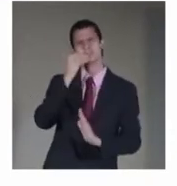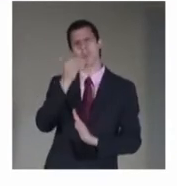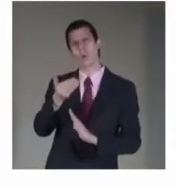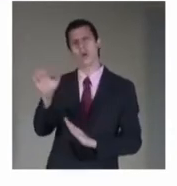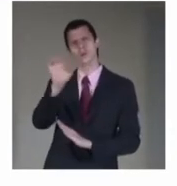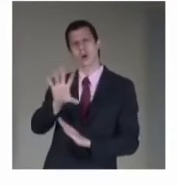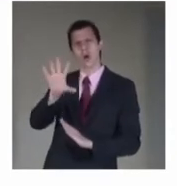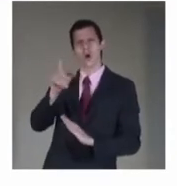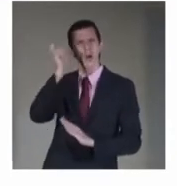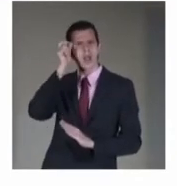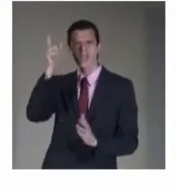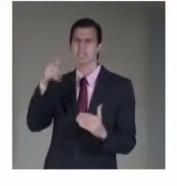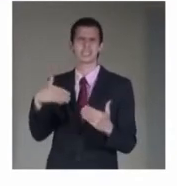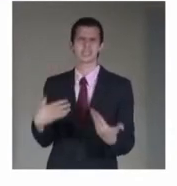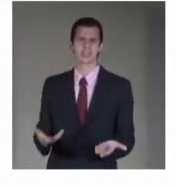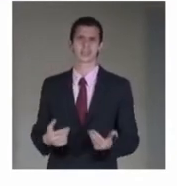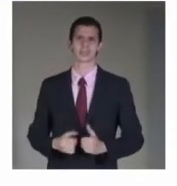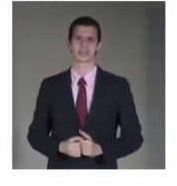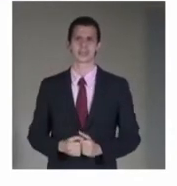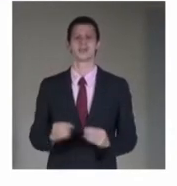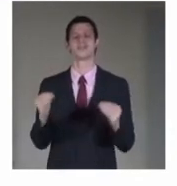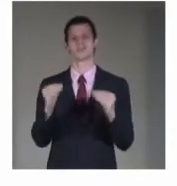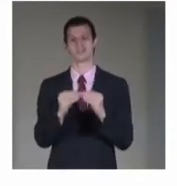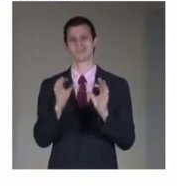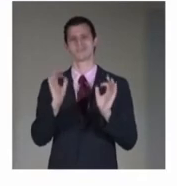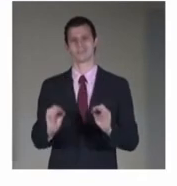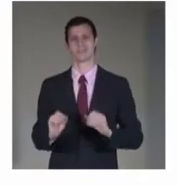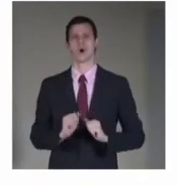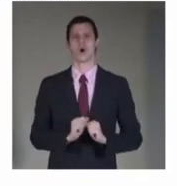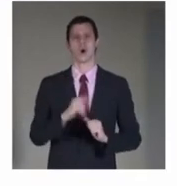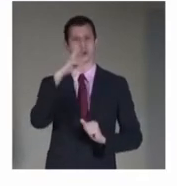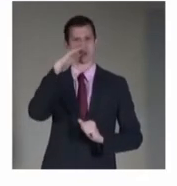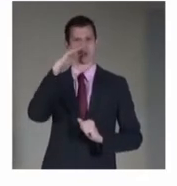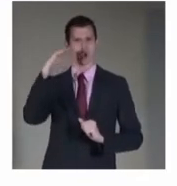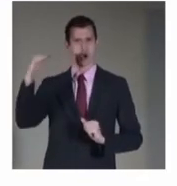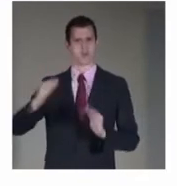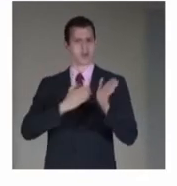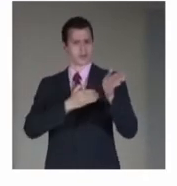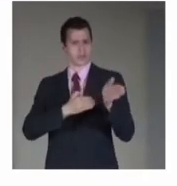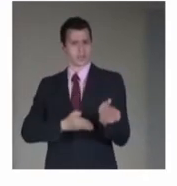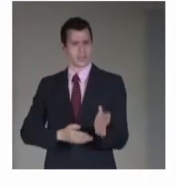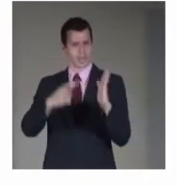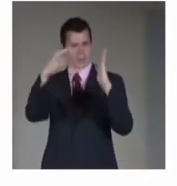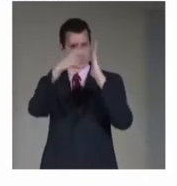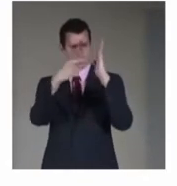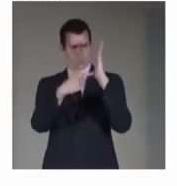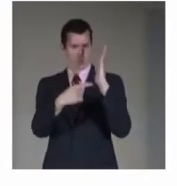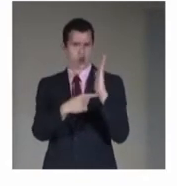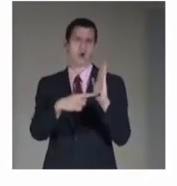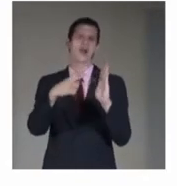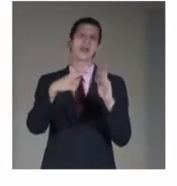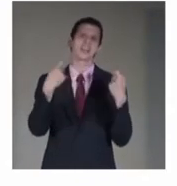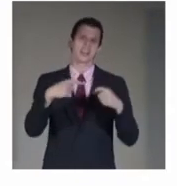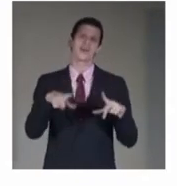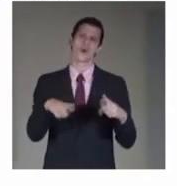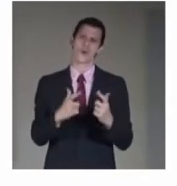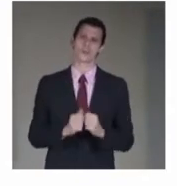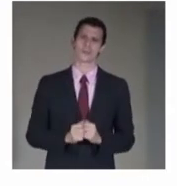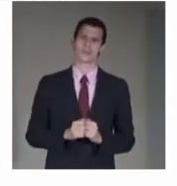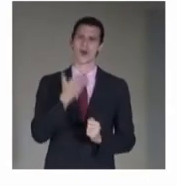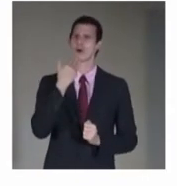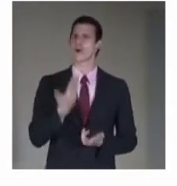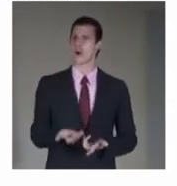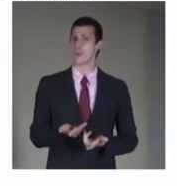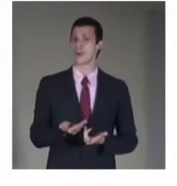por europa liderada por europa de establecer normas para conducta apropiada a través de escuchen la creación de un